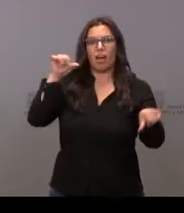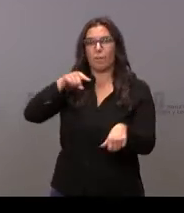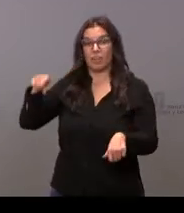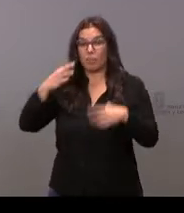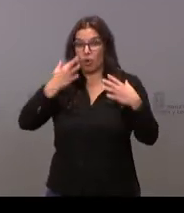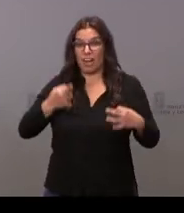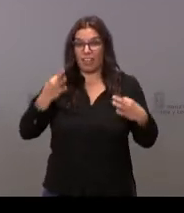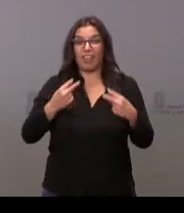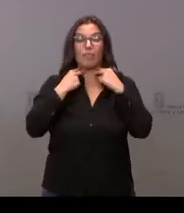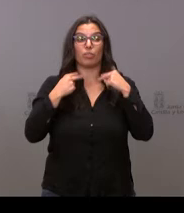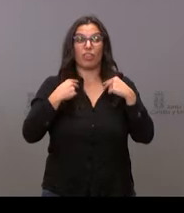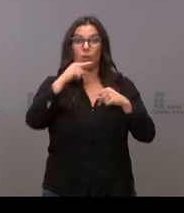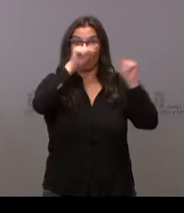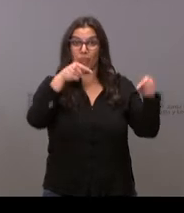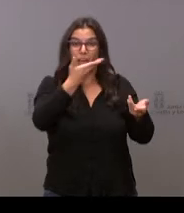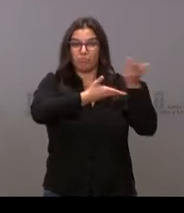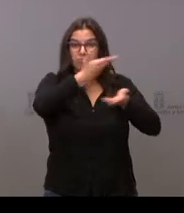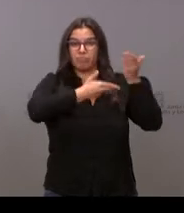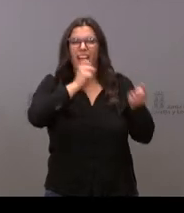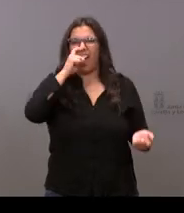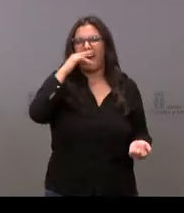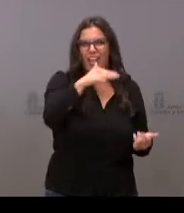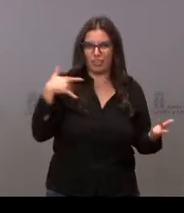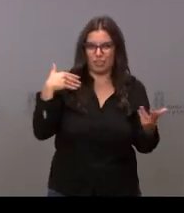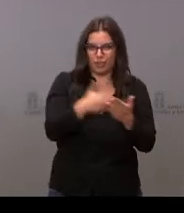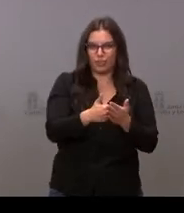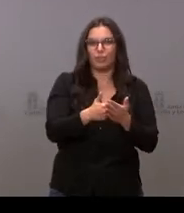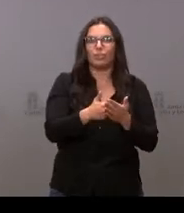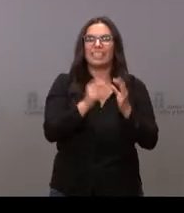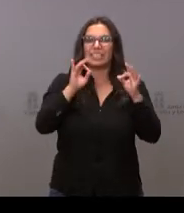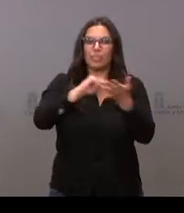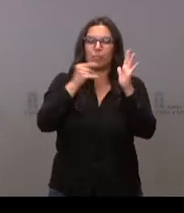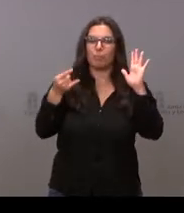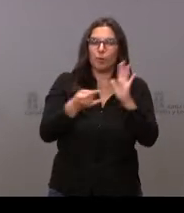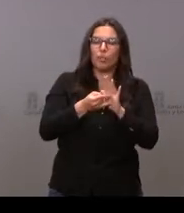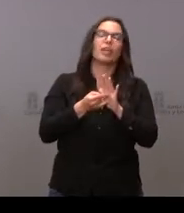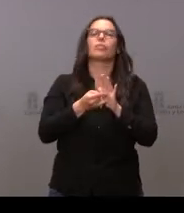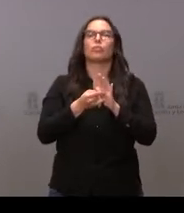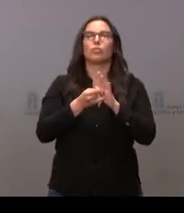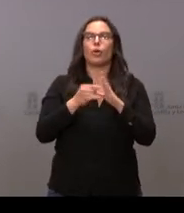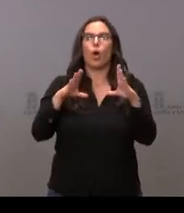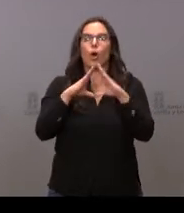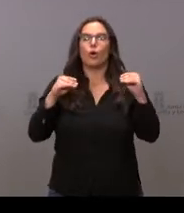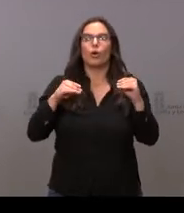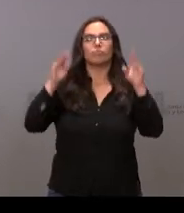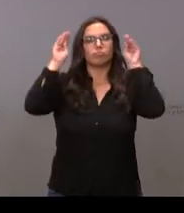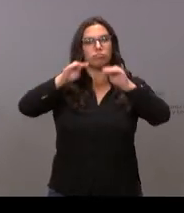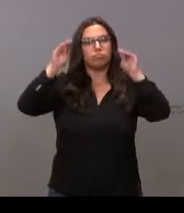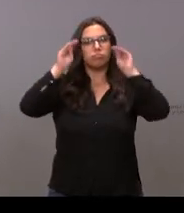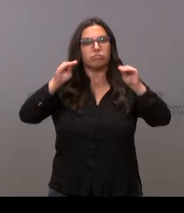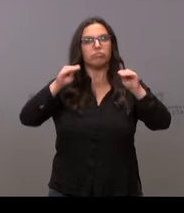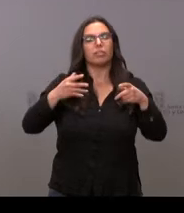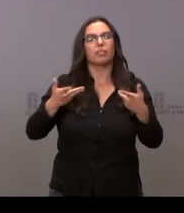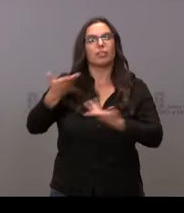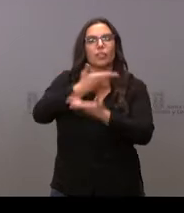diputación provincial son años de trabajo en el la que en el proyecto del campus agroambiental que sumar a las fuerzas de la facultad